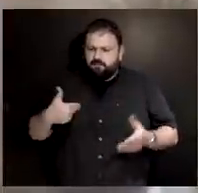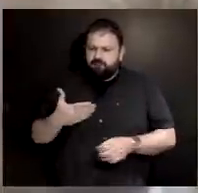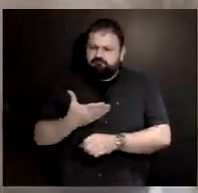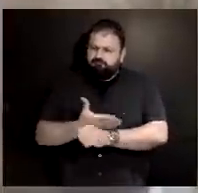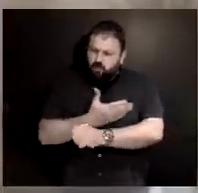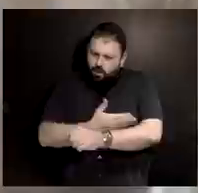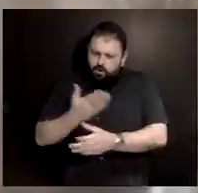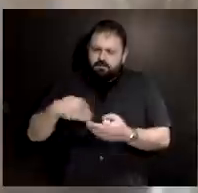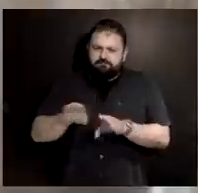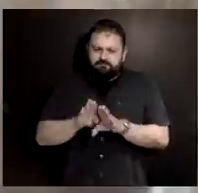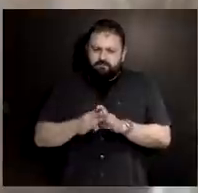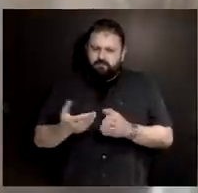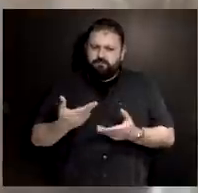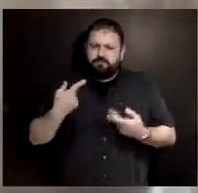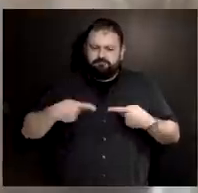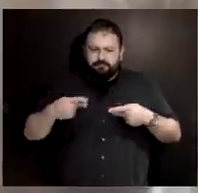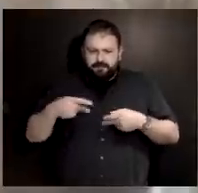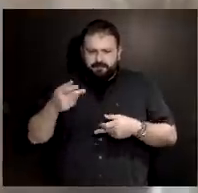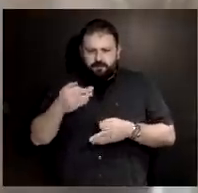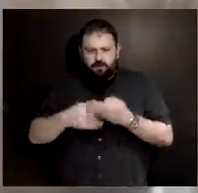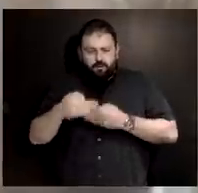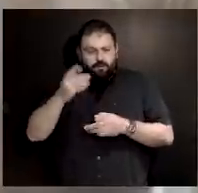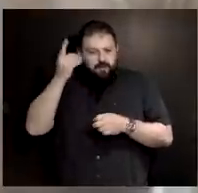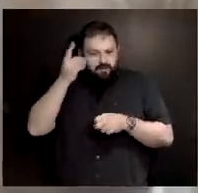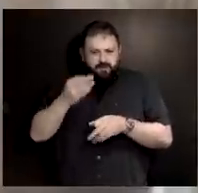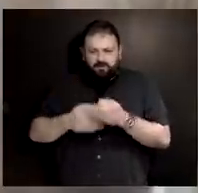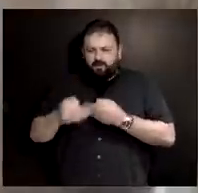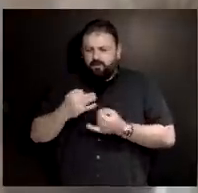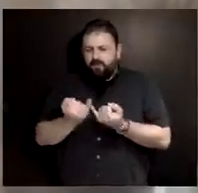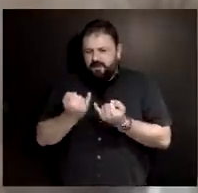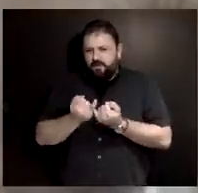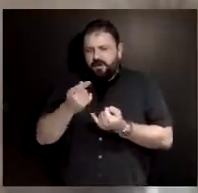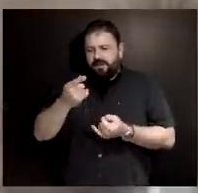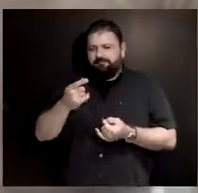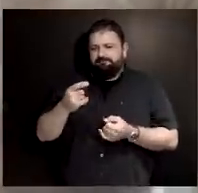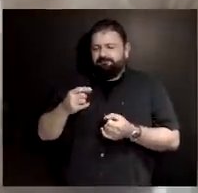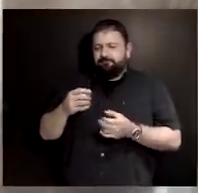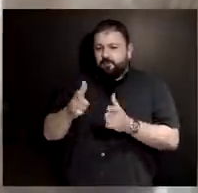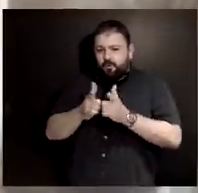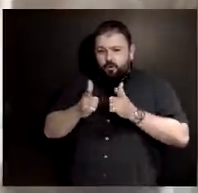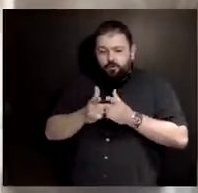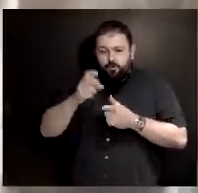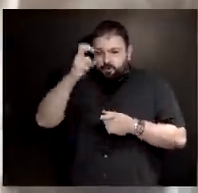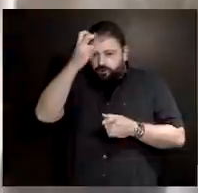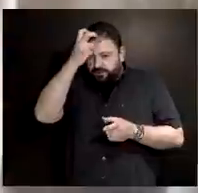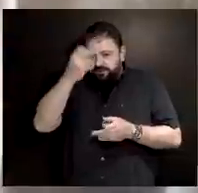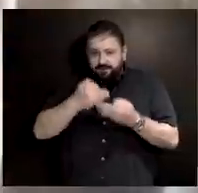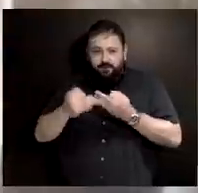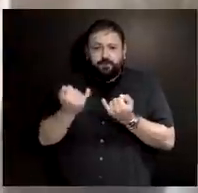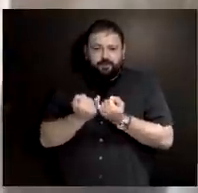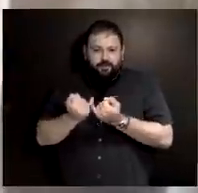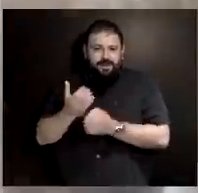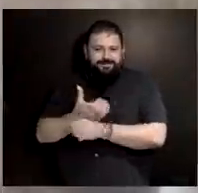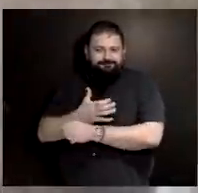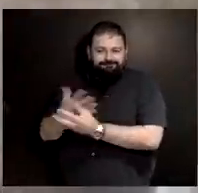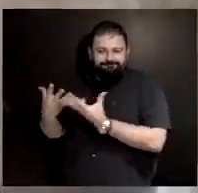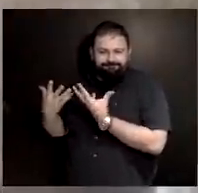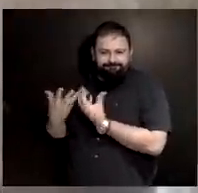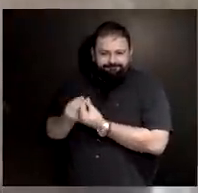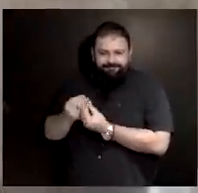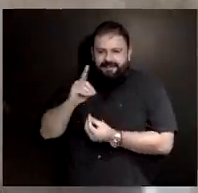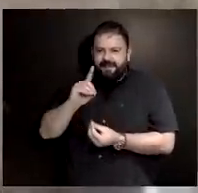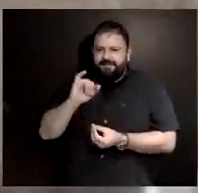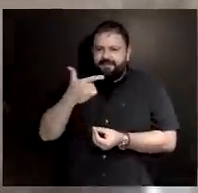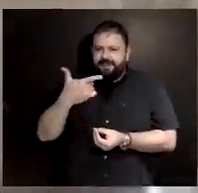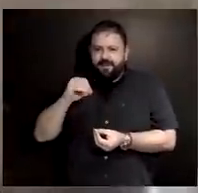representante en la presidencia de Grupo OmniLife Chivas. Y bueno, hoy me acompaña, como nos presentó Ari, nos acompaña Diego